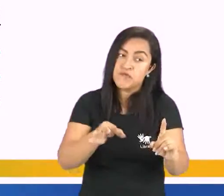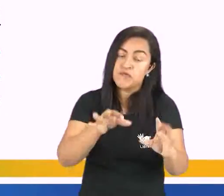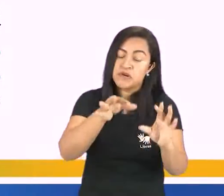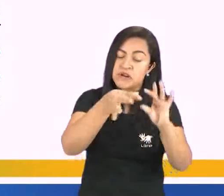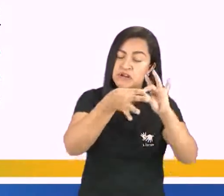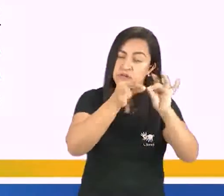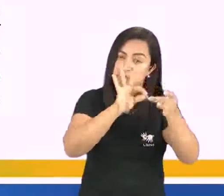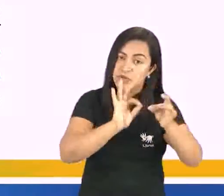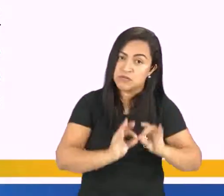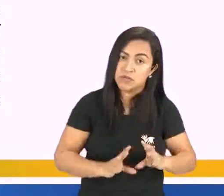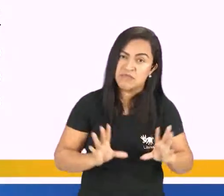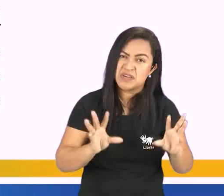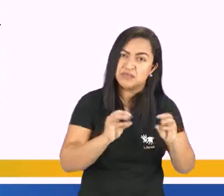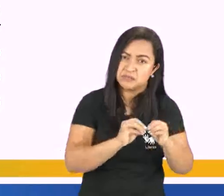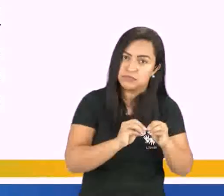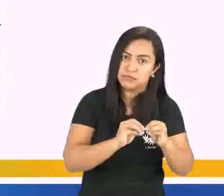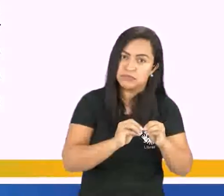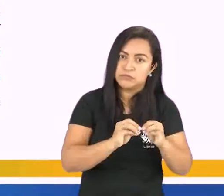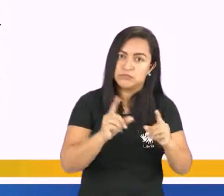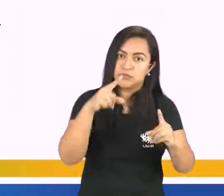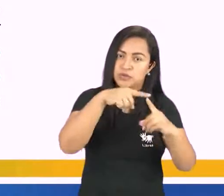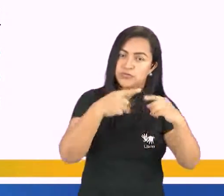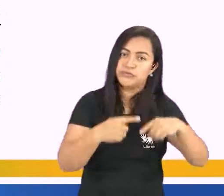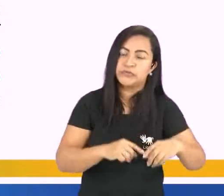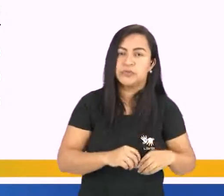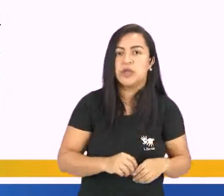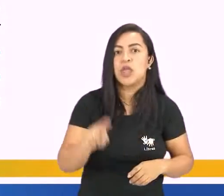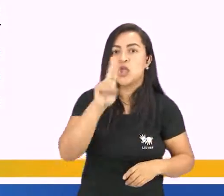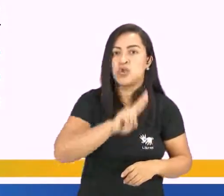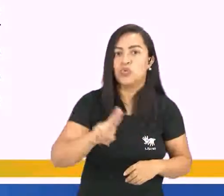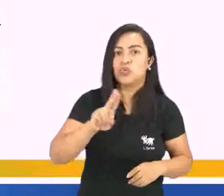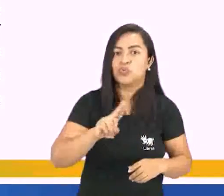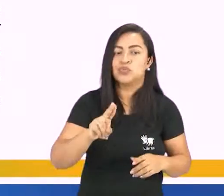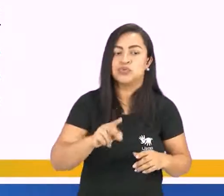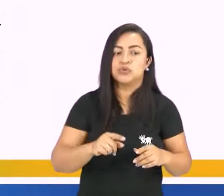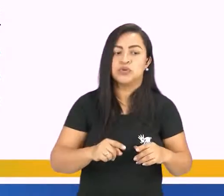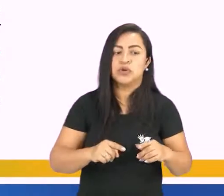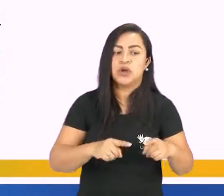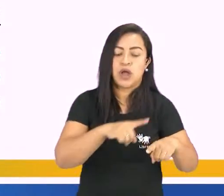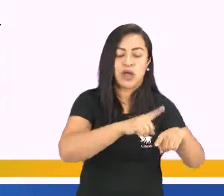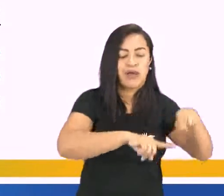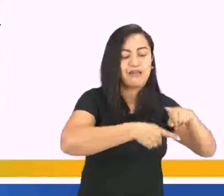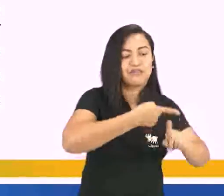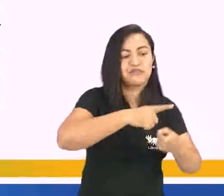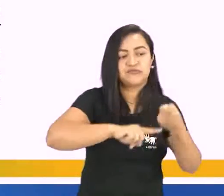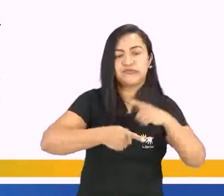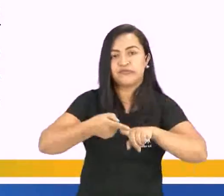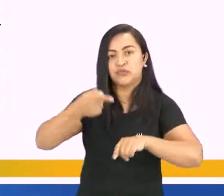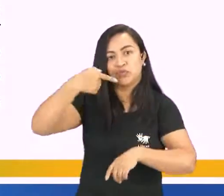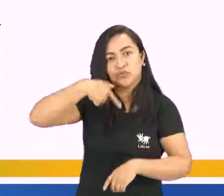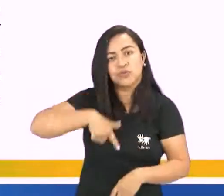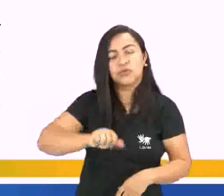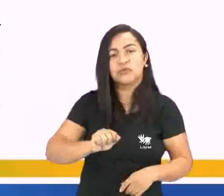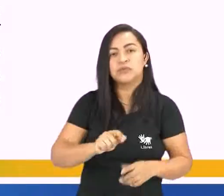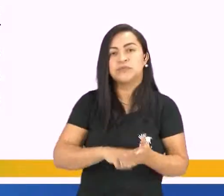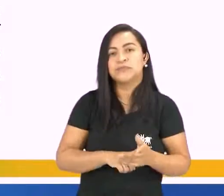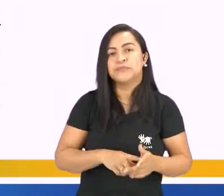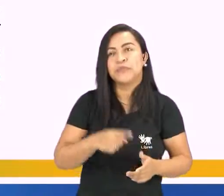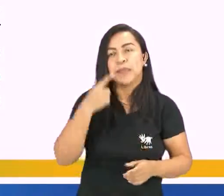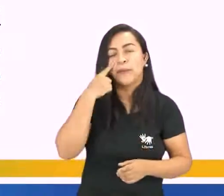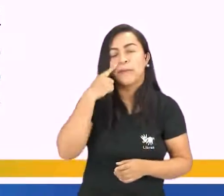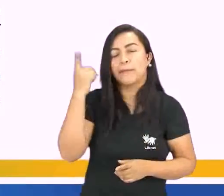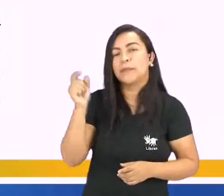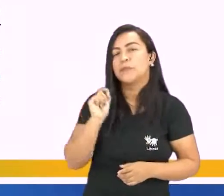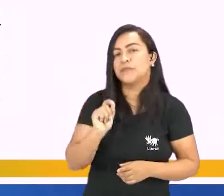directo e se evita o uso de figuras de linguagem. Bom, percebemos dentro dessa descrição que o